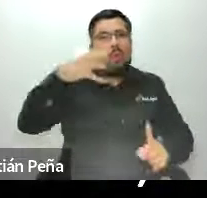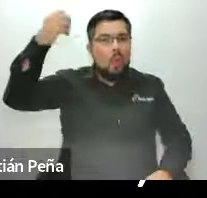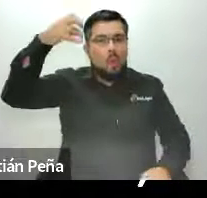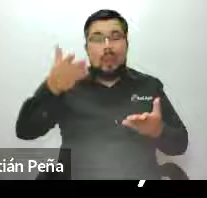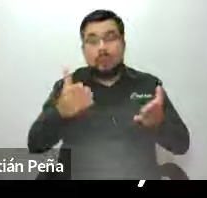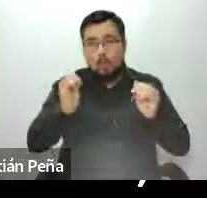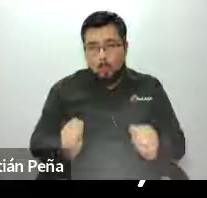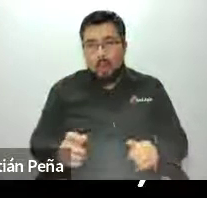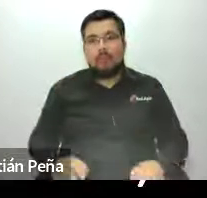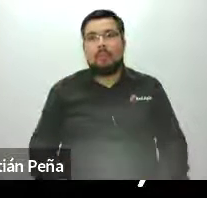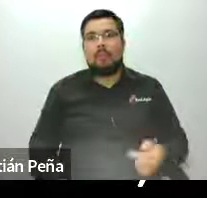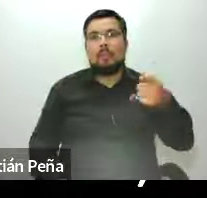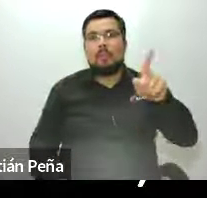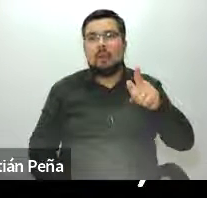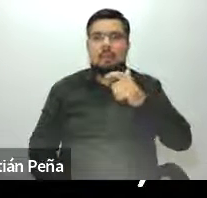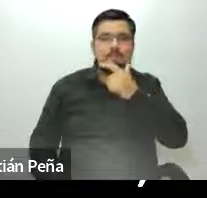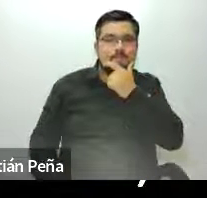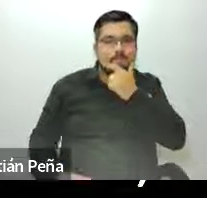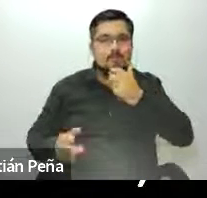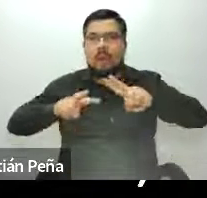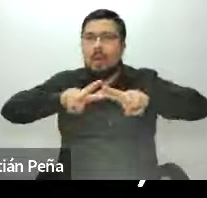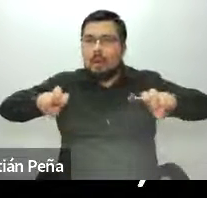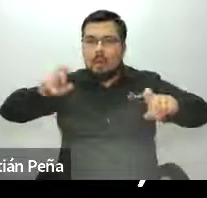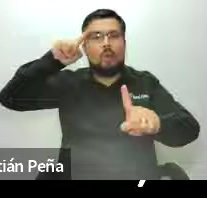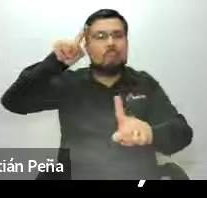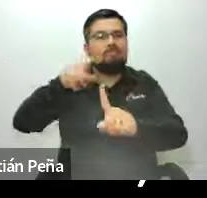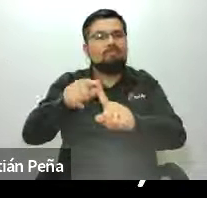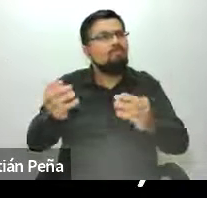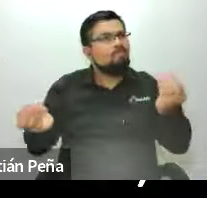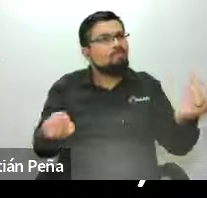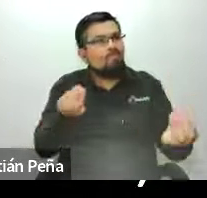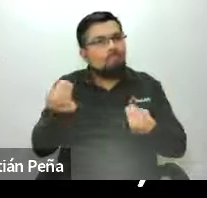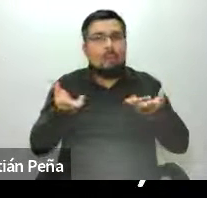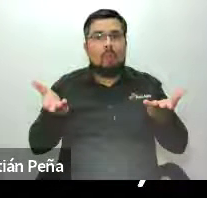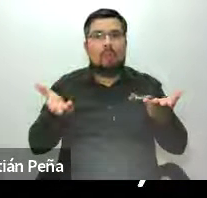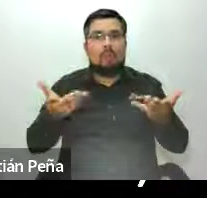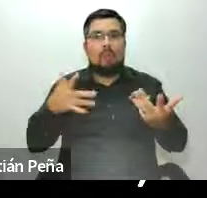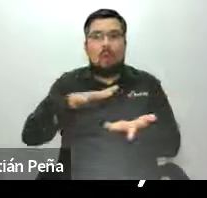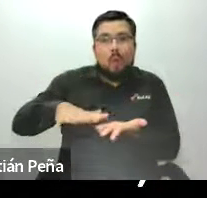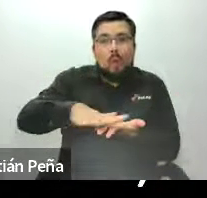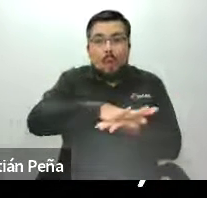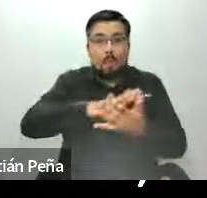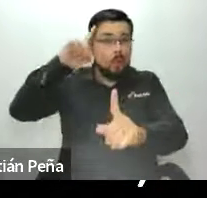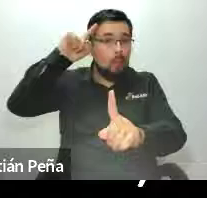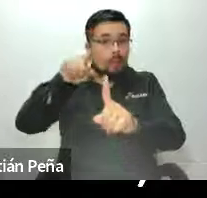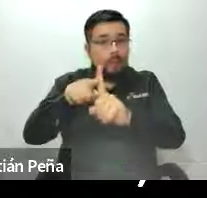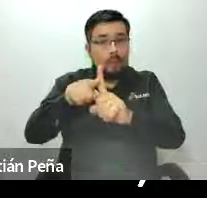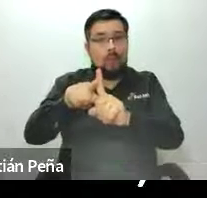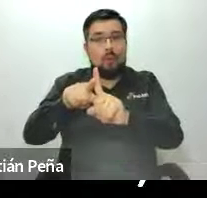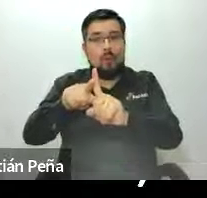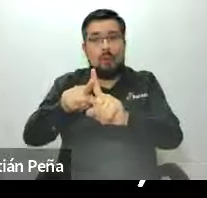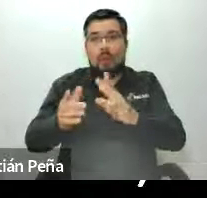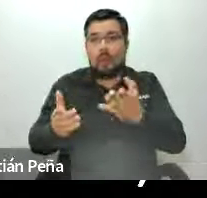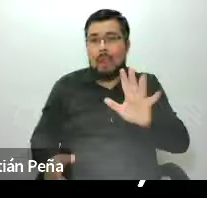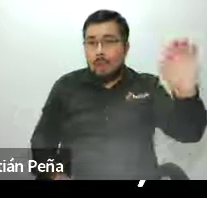¿no? Pero cuando uno analiza el objetivo propiamente tal, esto es un ejemplo de objetivos que no fueron priorizados porque estaban